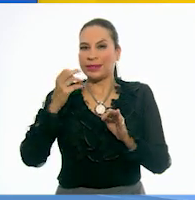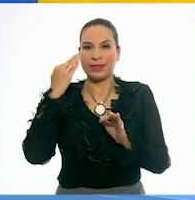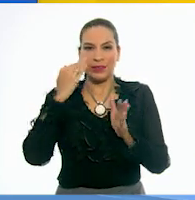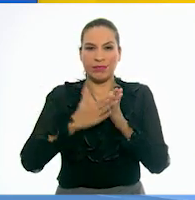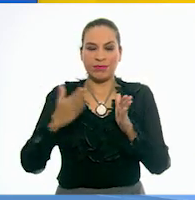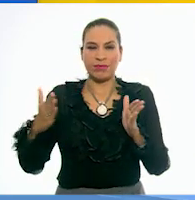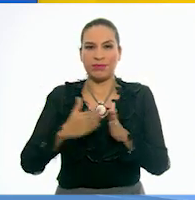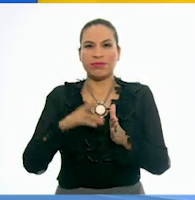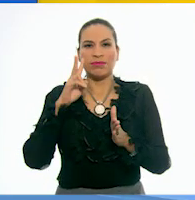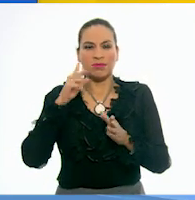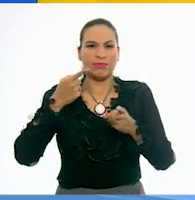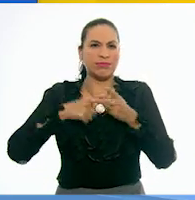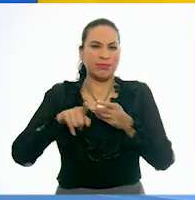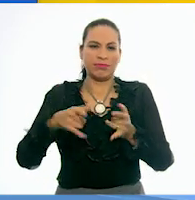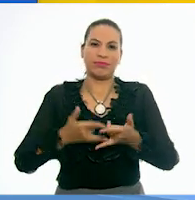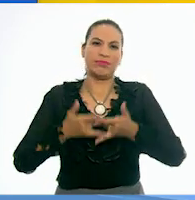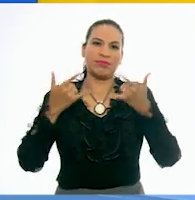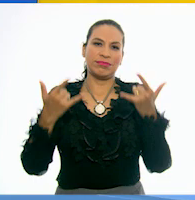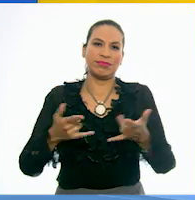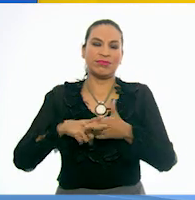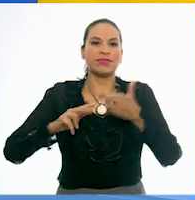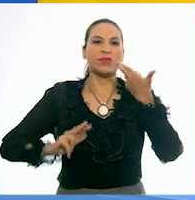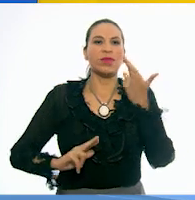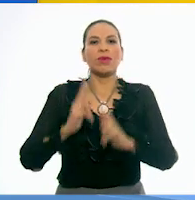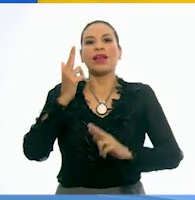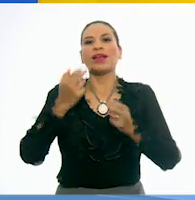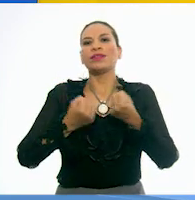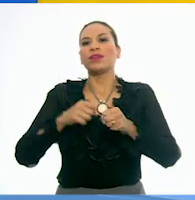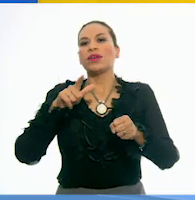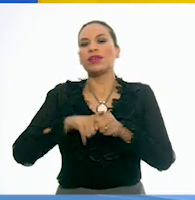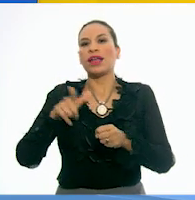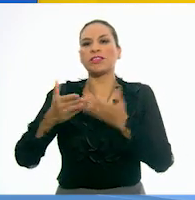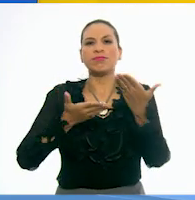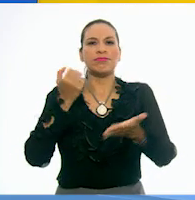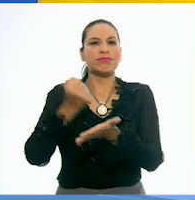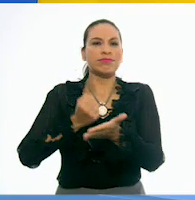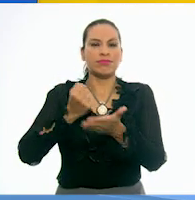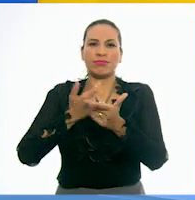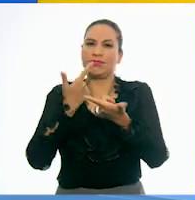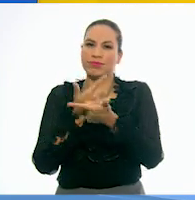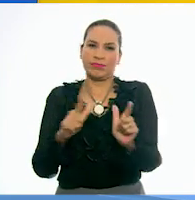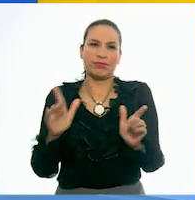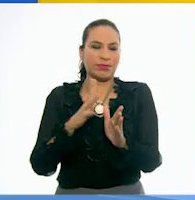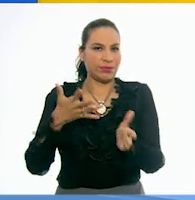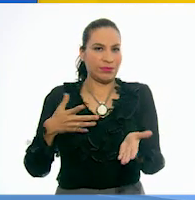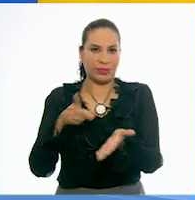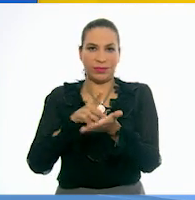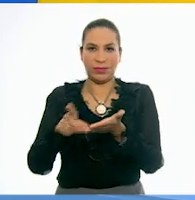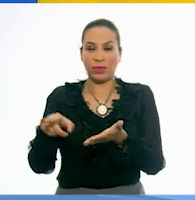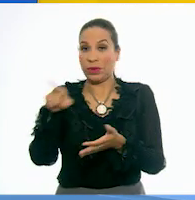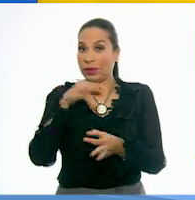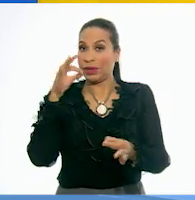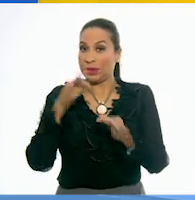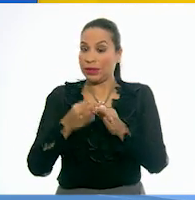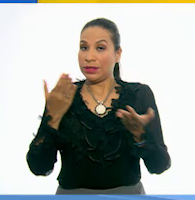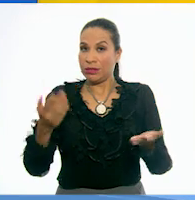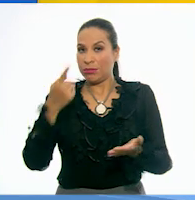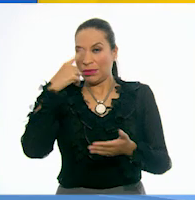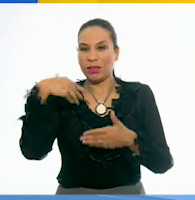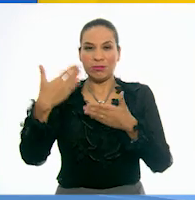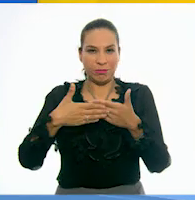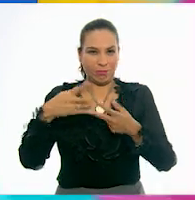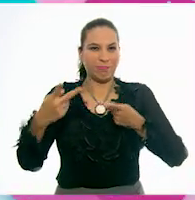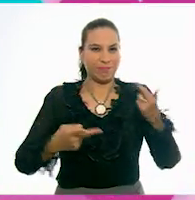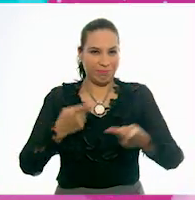que marcaron un parteaguas en la historia de los levantamientos sociales que exigían libertades y derechos. Para que estén listos así para nuestra